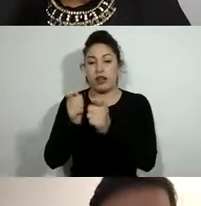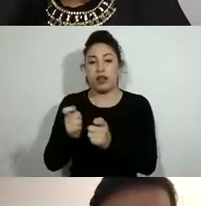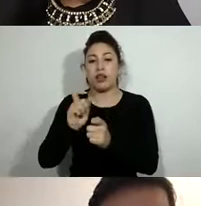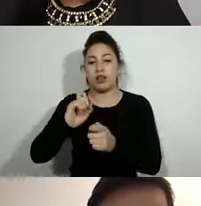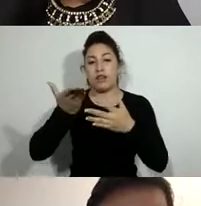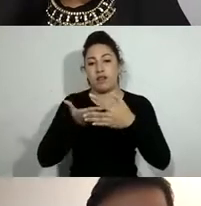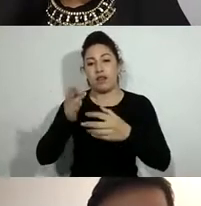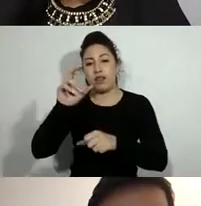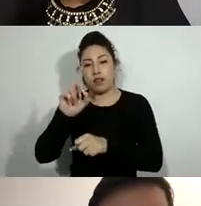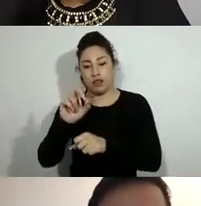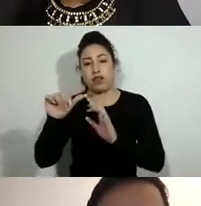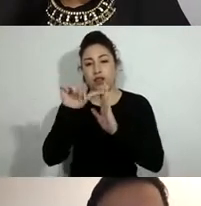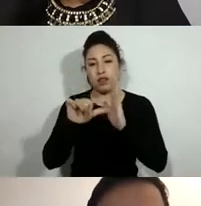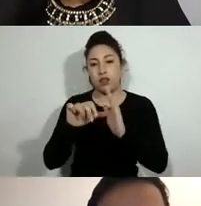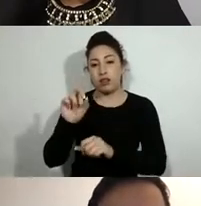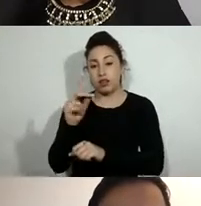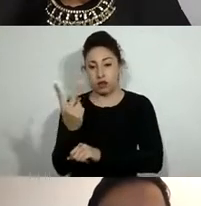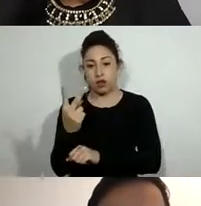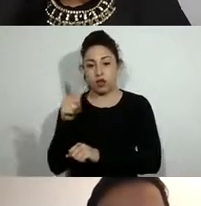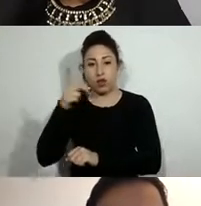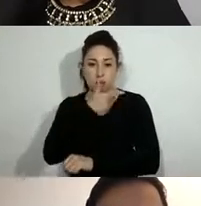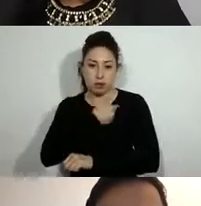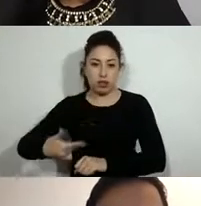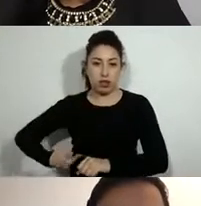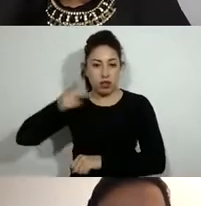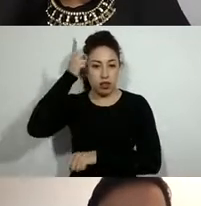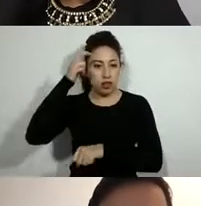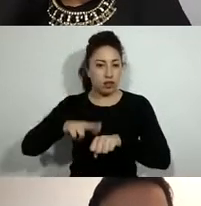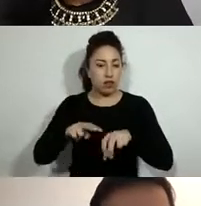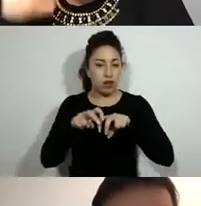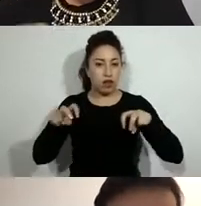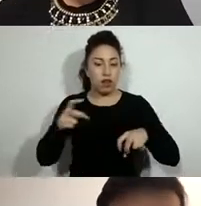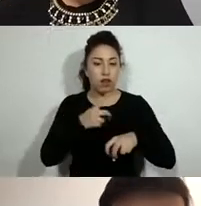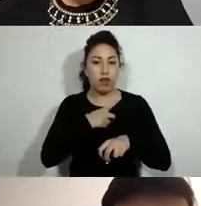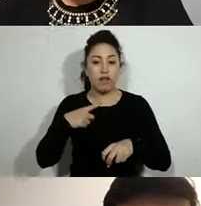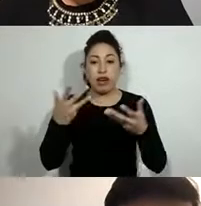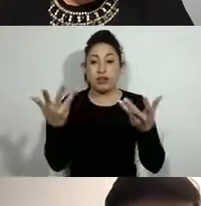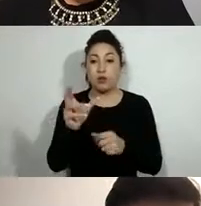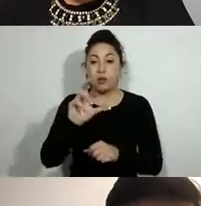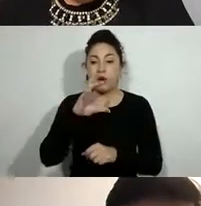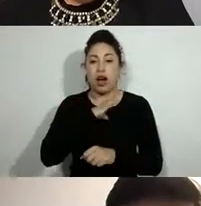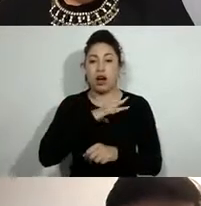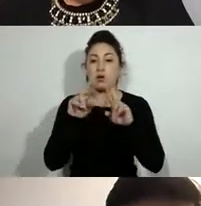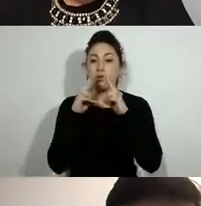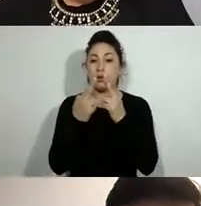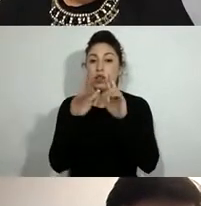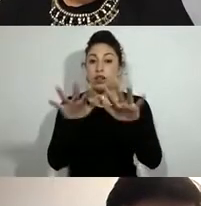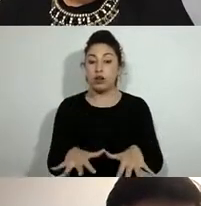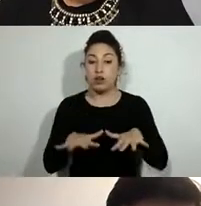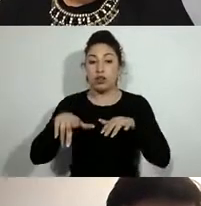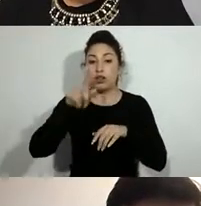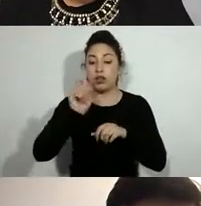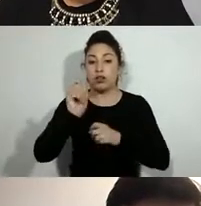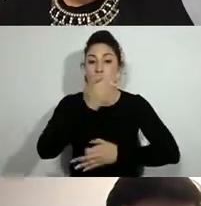del artículo 32 a la presidencia de la mesa directiva, la tiene que hacer en el contexto de una sesión, ya